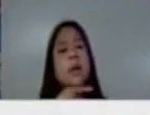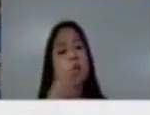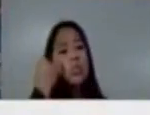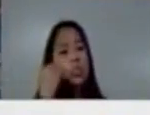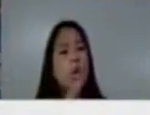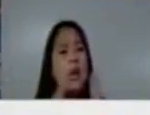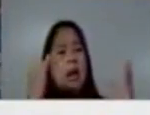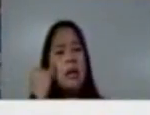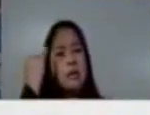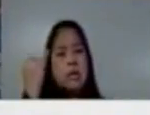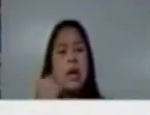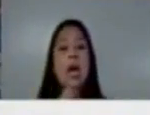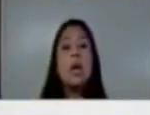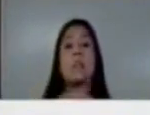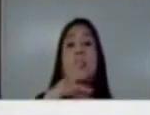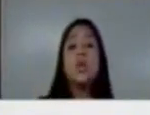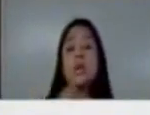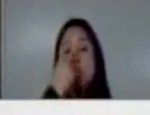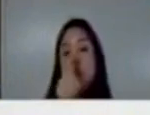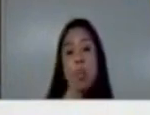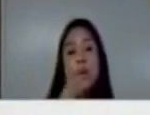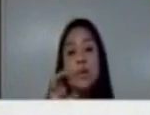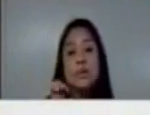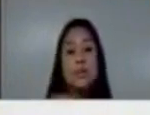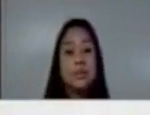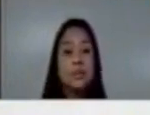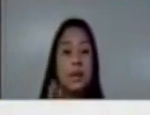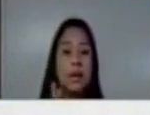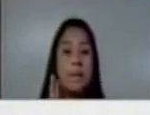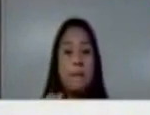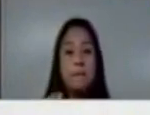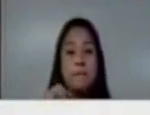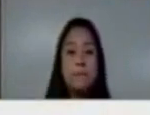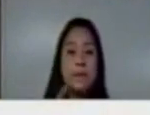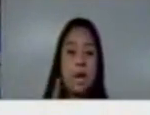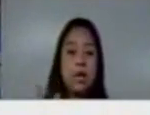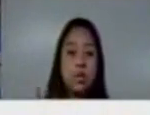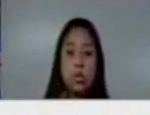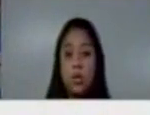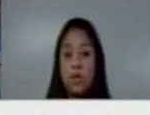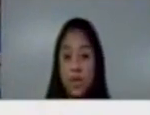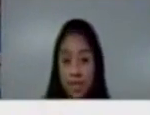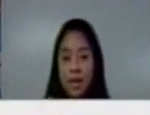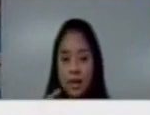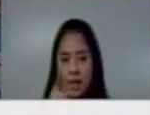proyecto Sembrando Vida, creo que podrían contribuir grandemente a que en esos